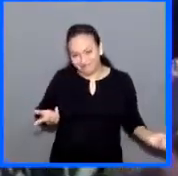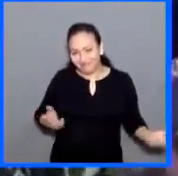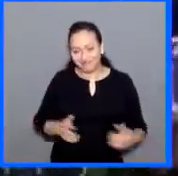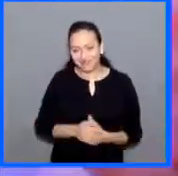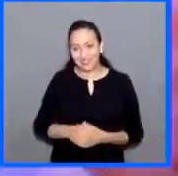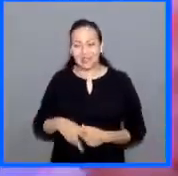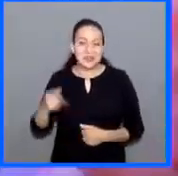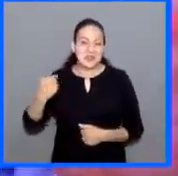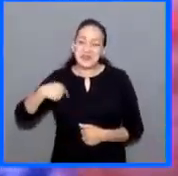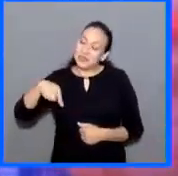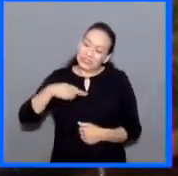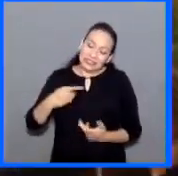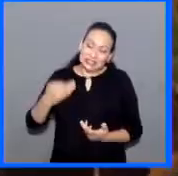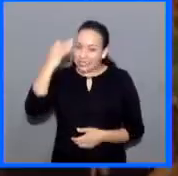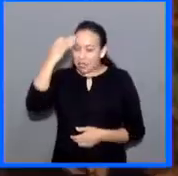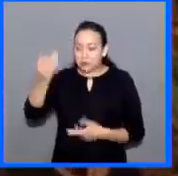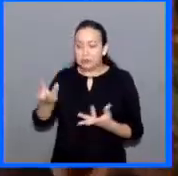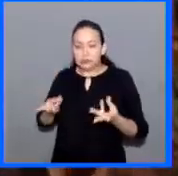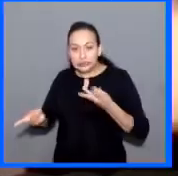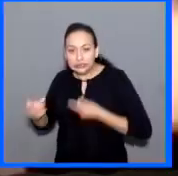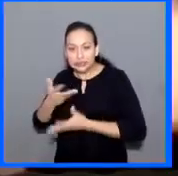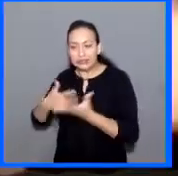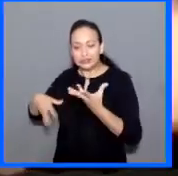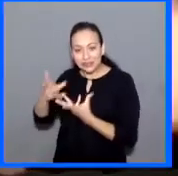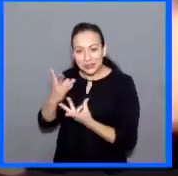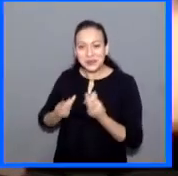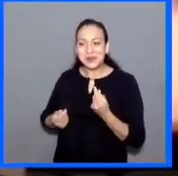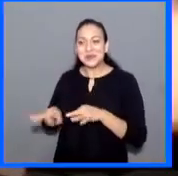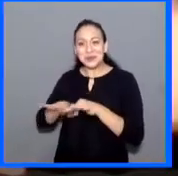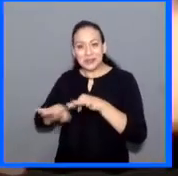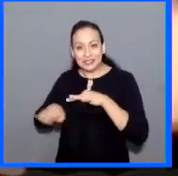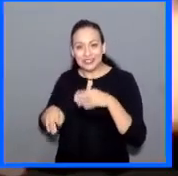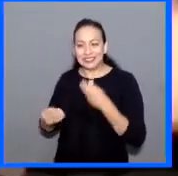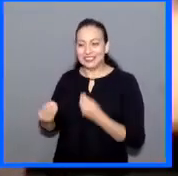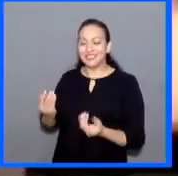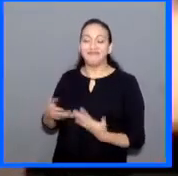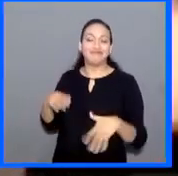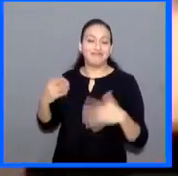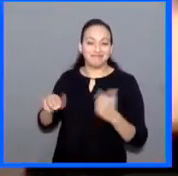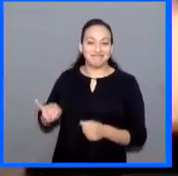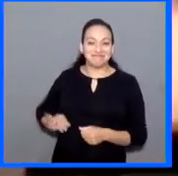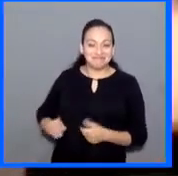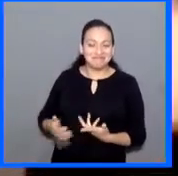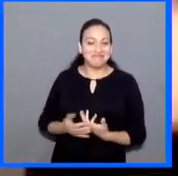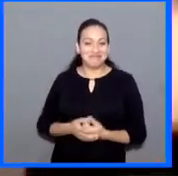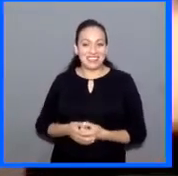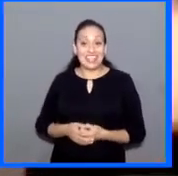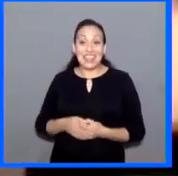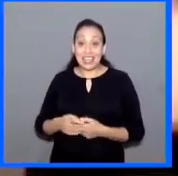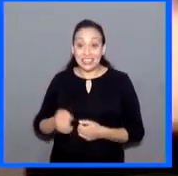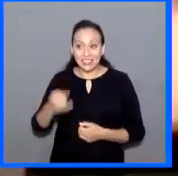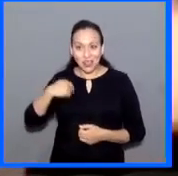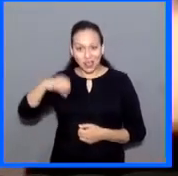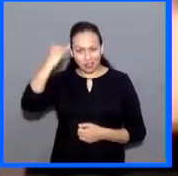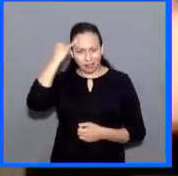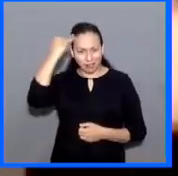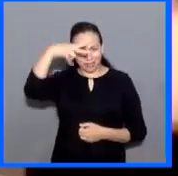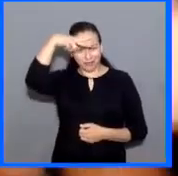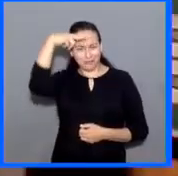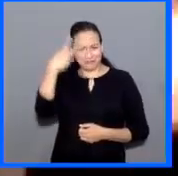suficiente, tenemos que ir resolviendo con lo que tenemos a la mano, y pues también viene ahí como lo que bien dicen el ingenio mexicano de resolver con lo que